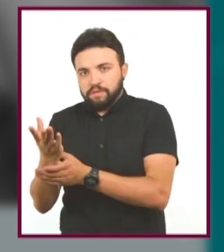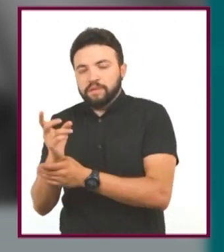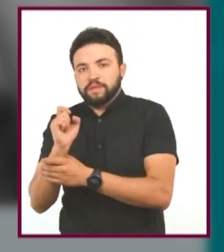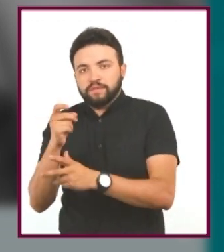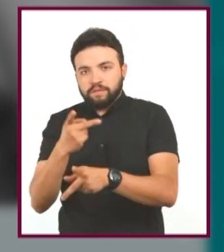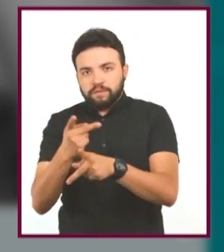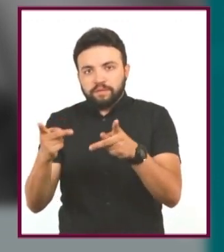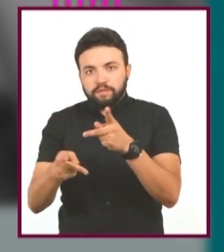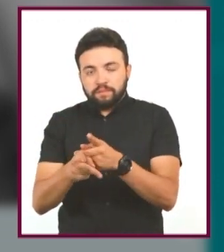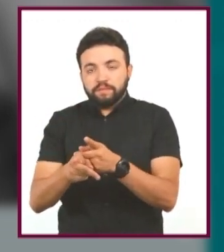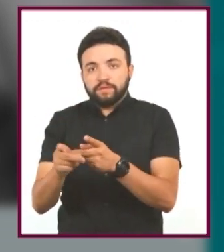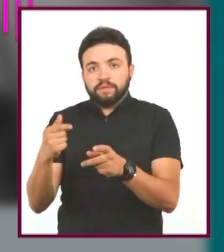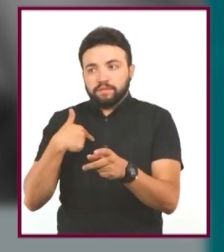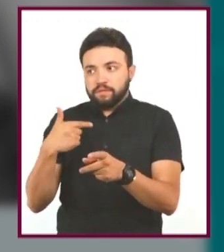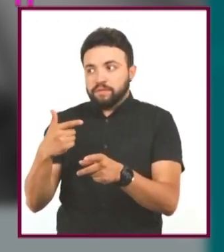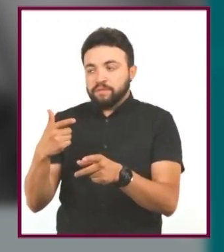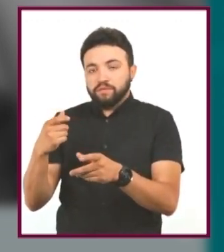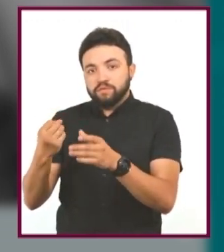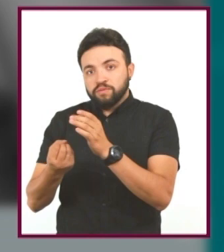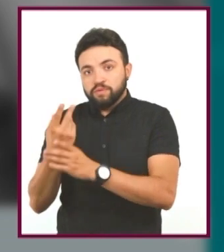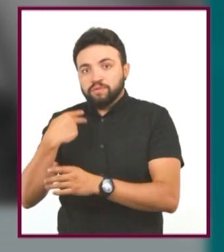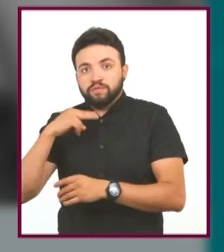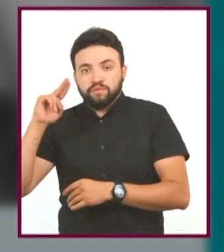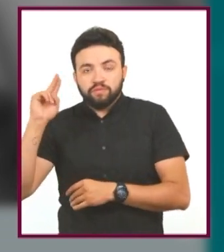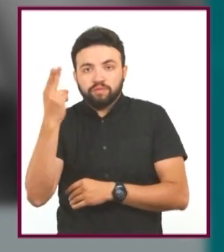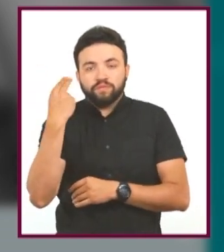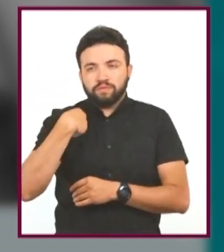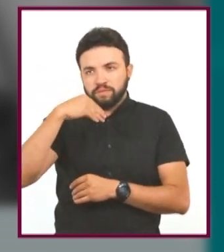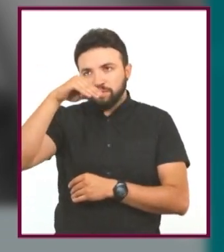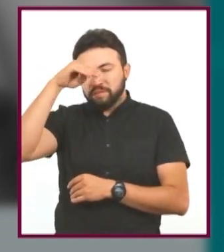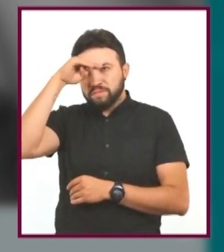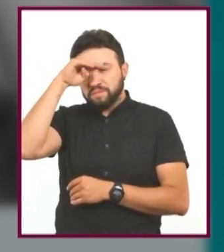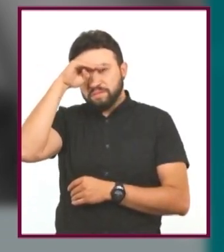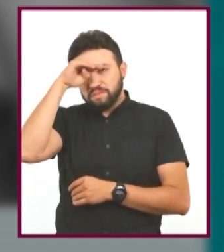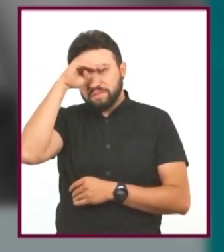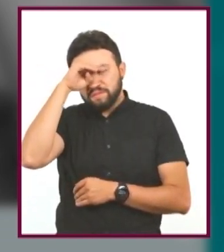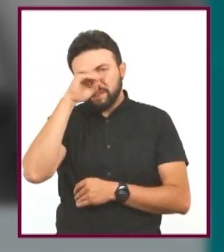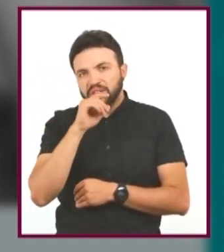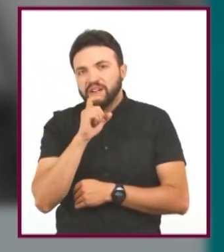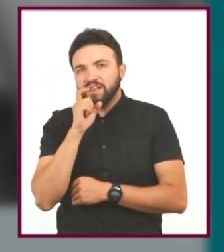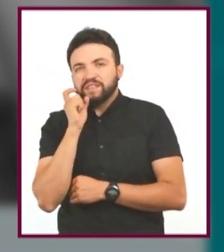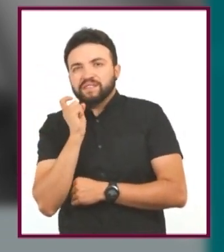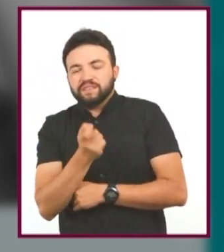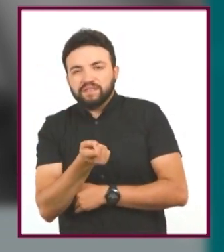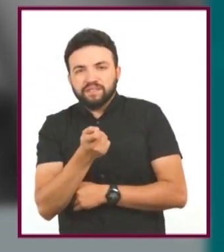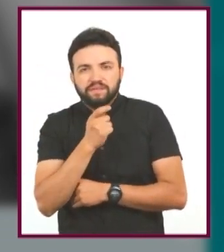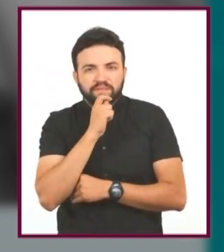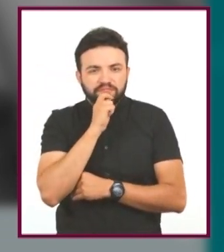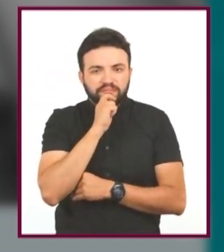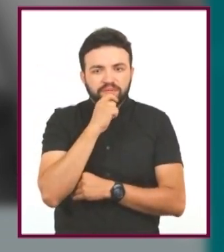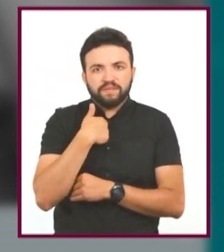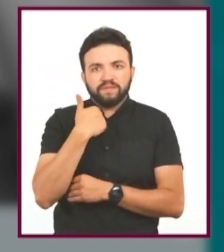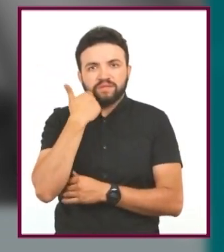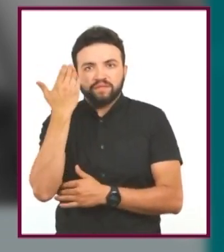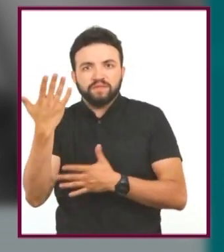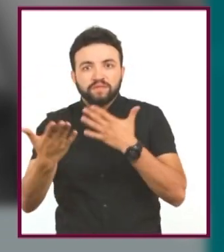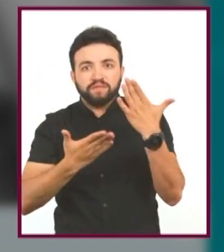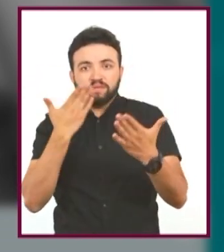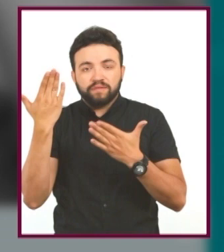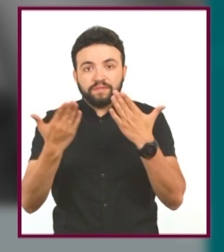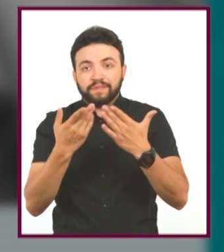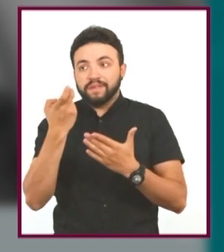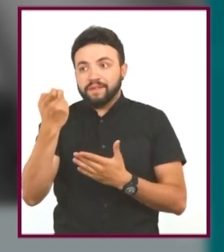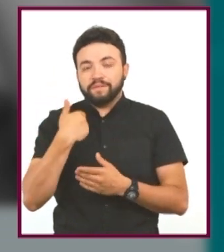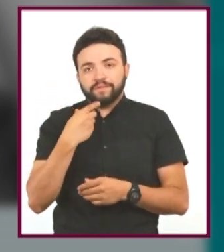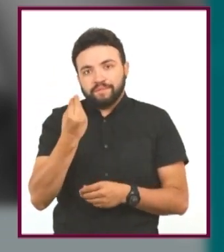puerta a la universidad y me he puesto a pensar seriamente qué es lo que quiero estudiar. Eso es algo que me causa mucho